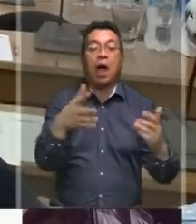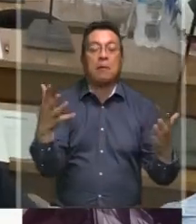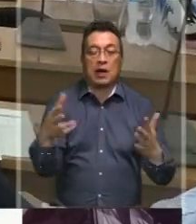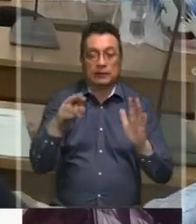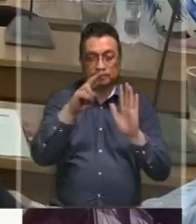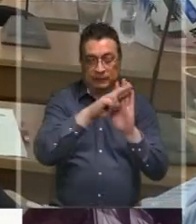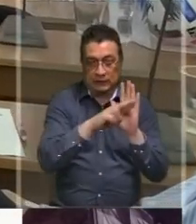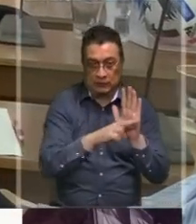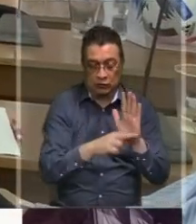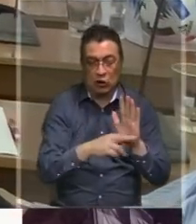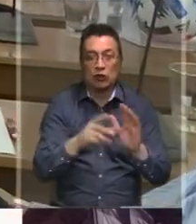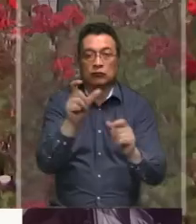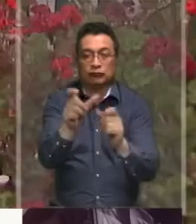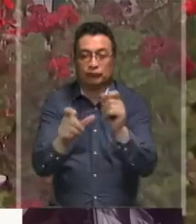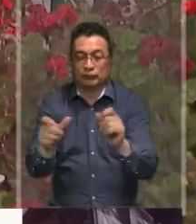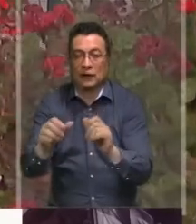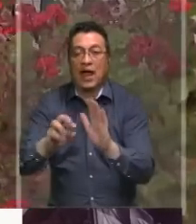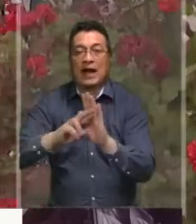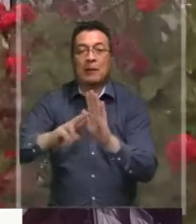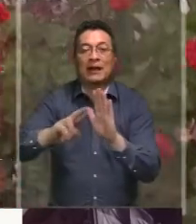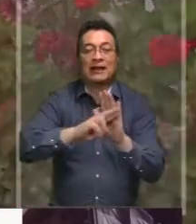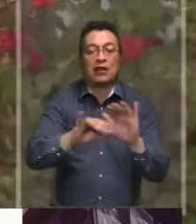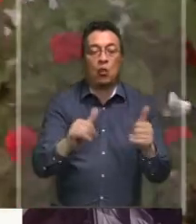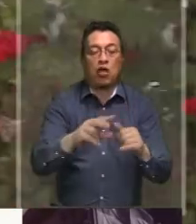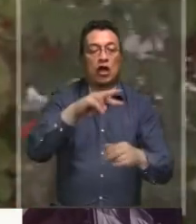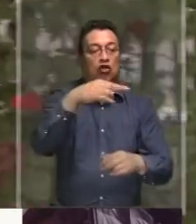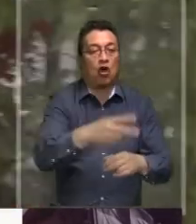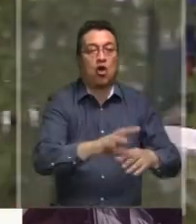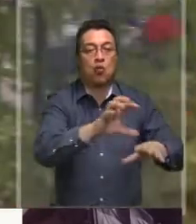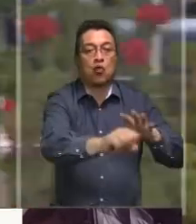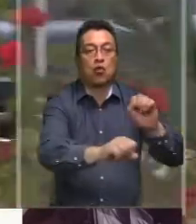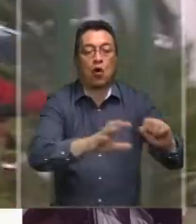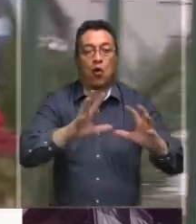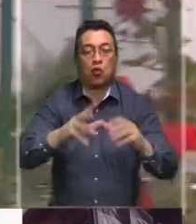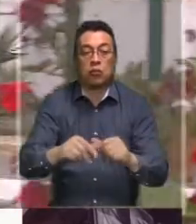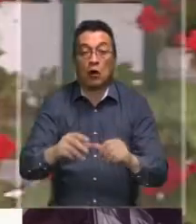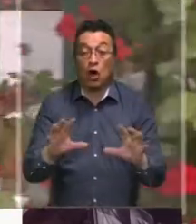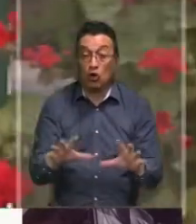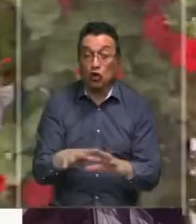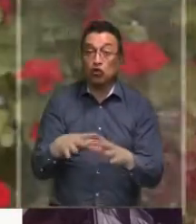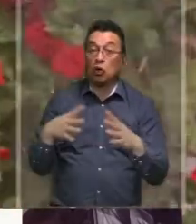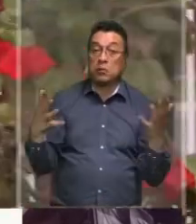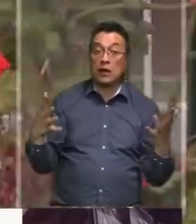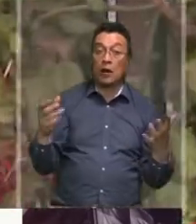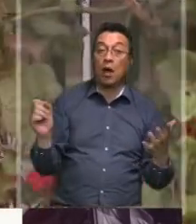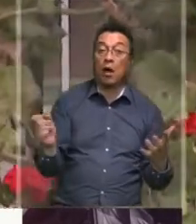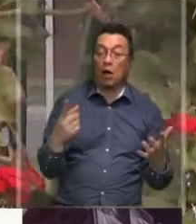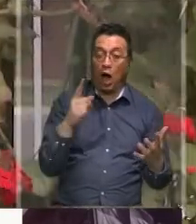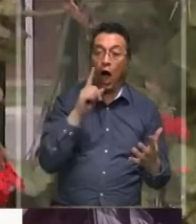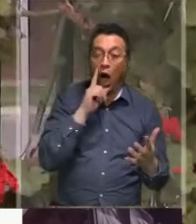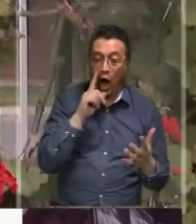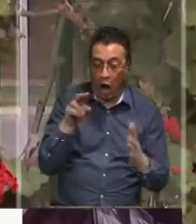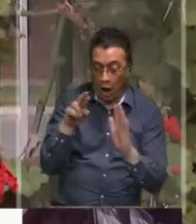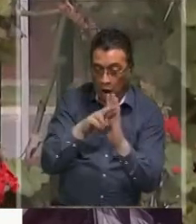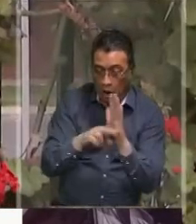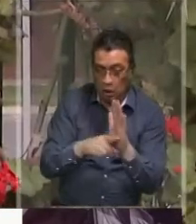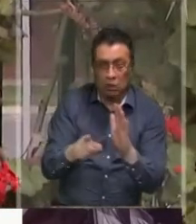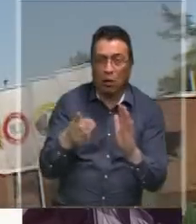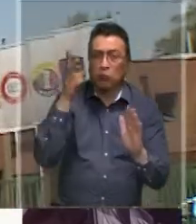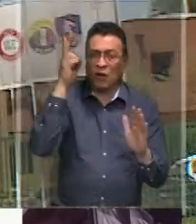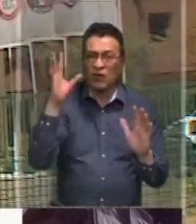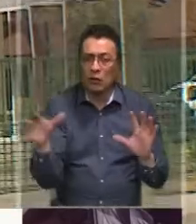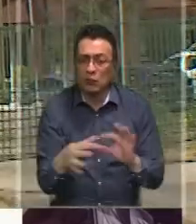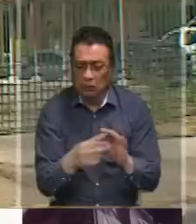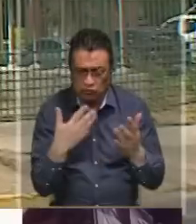de agentes de jugadores en la propiedad de los equipos. Primera sorpresa, porque ya existe un reglamento que prohíbe este